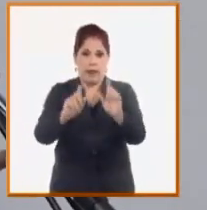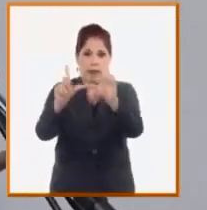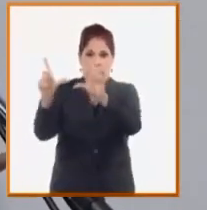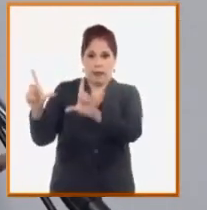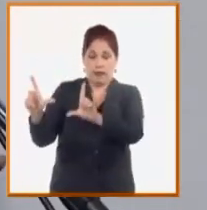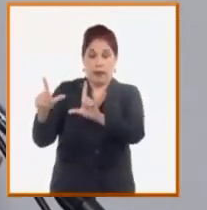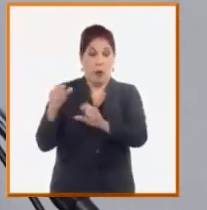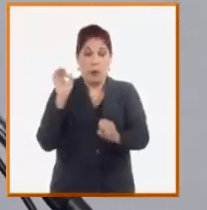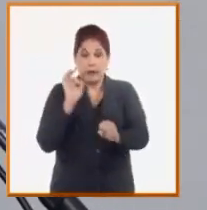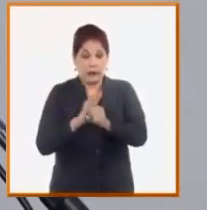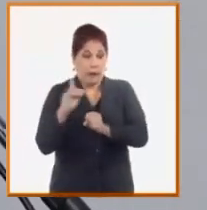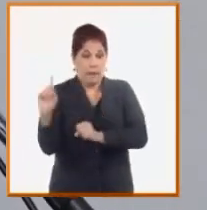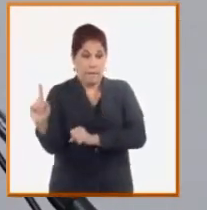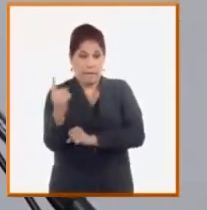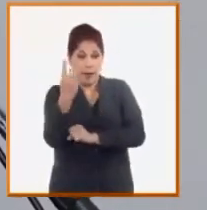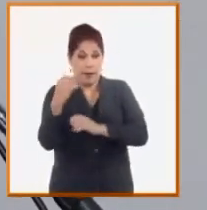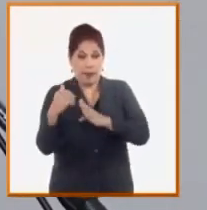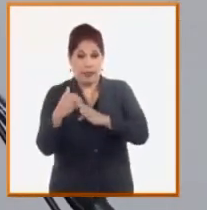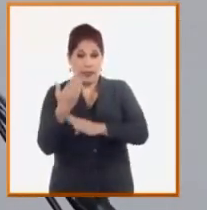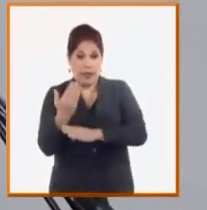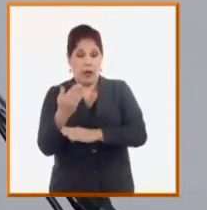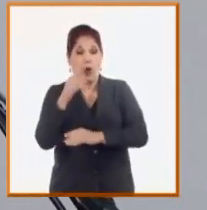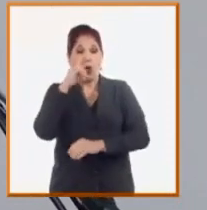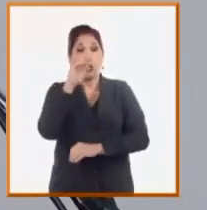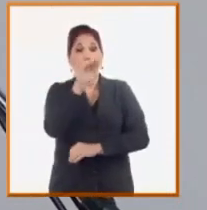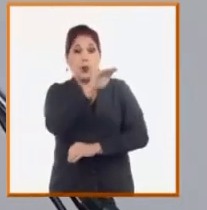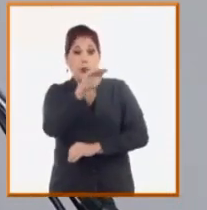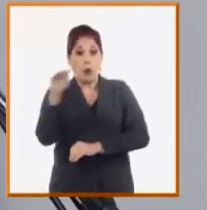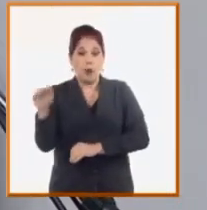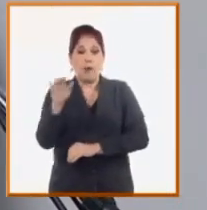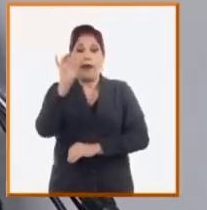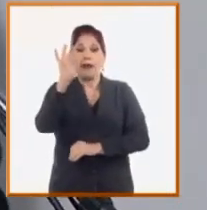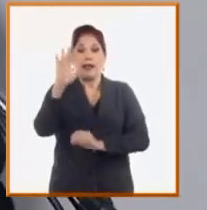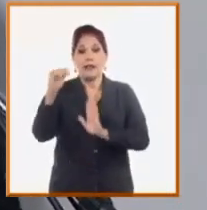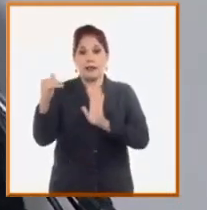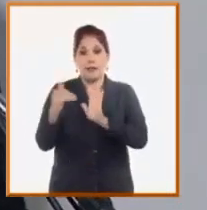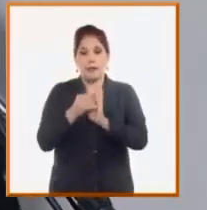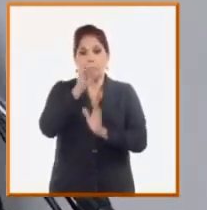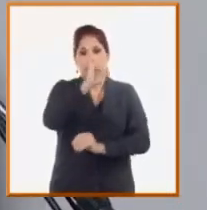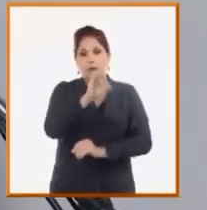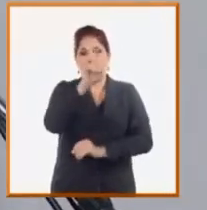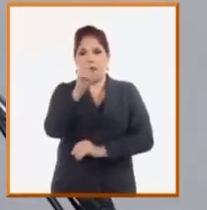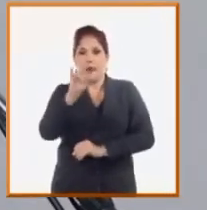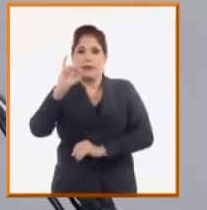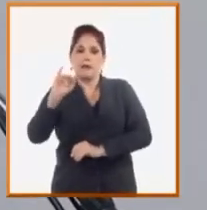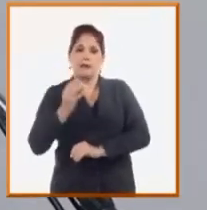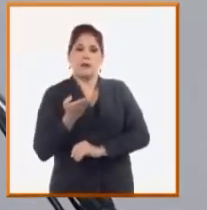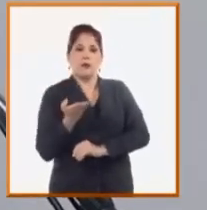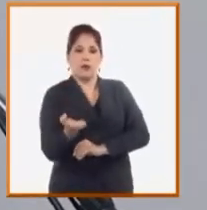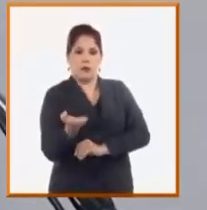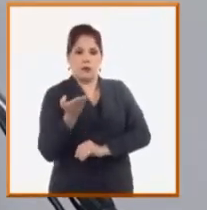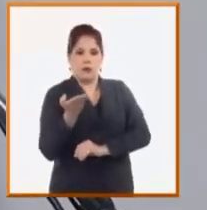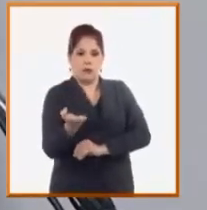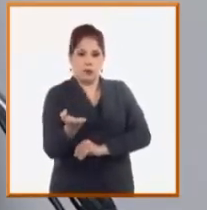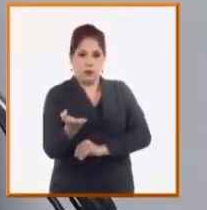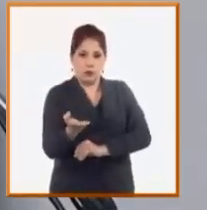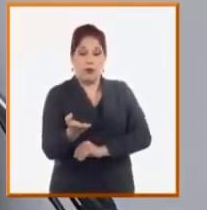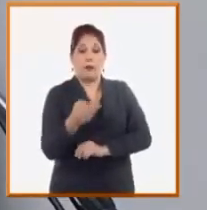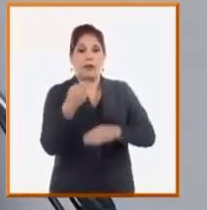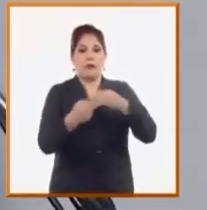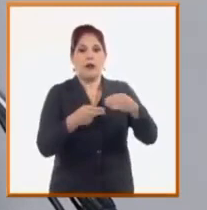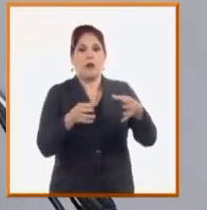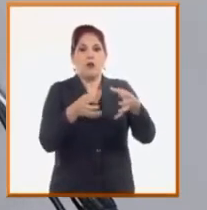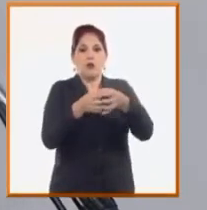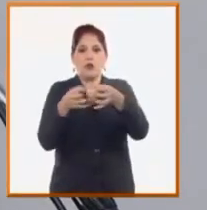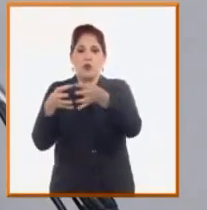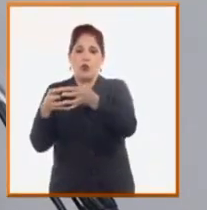desde el primer día que se puso en vigor la norma tenemos 15.716 solicitudes para conformar micro, pequeñas y